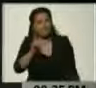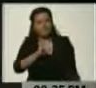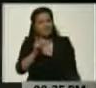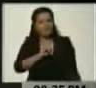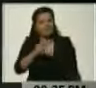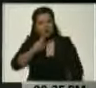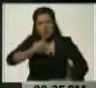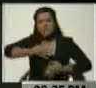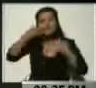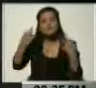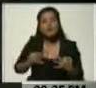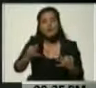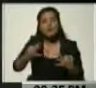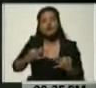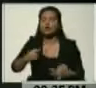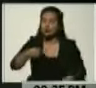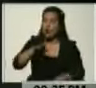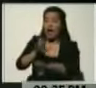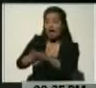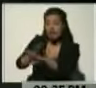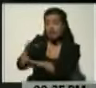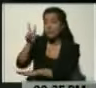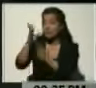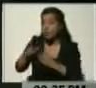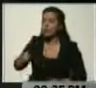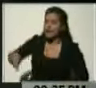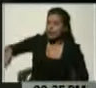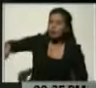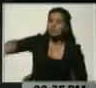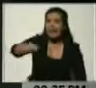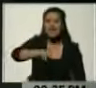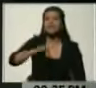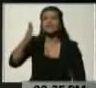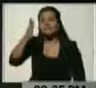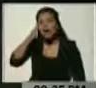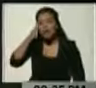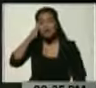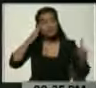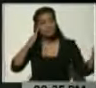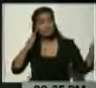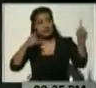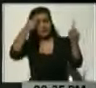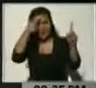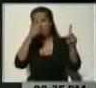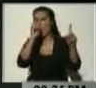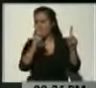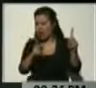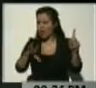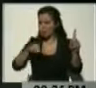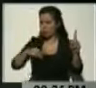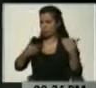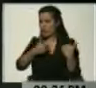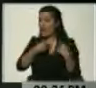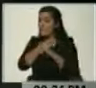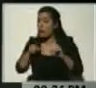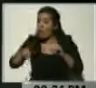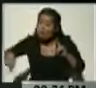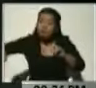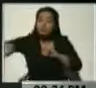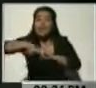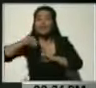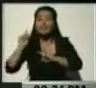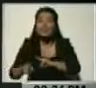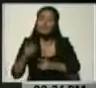yo estoy seguro y así hago el llamado a los venezolanos para que todos participemos en la búsqueda de las soluciones, en